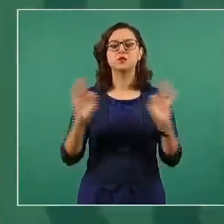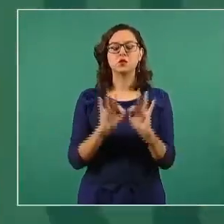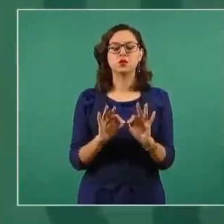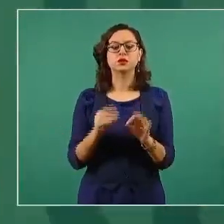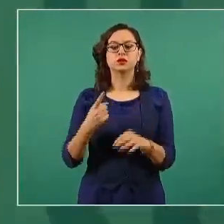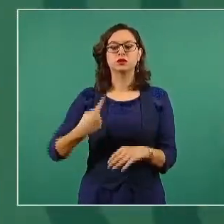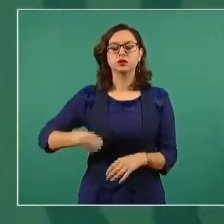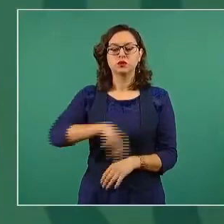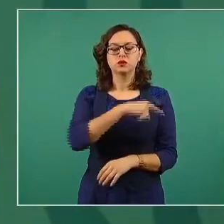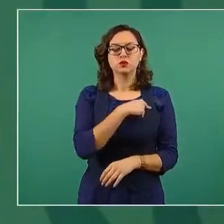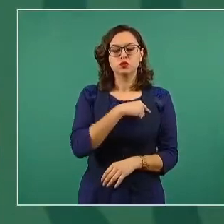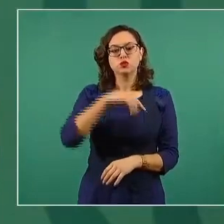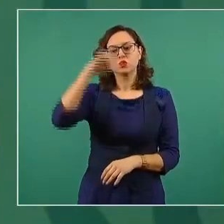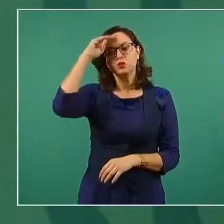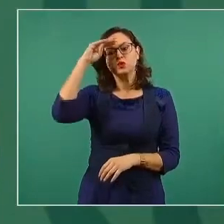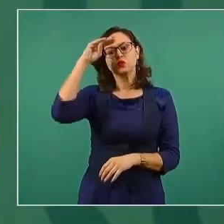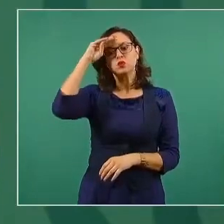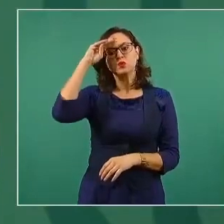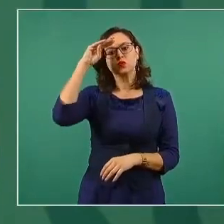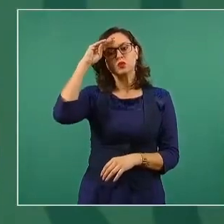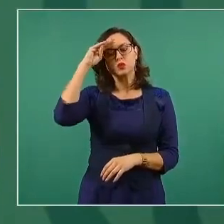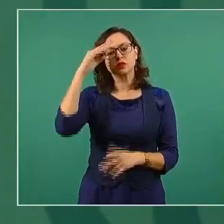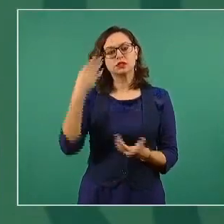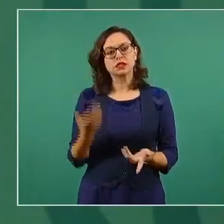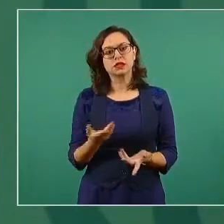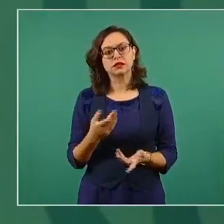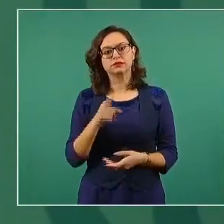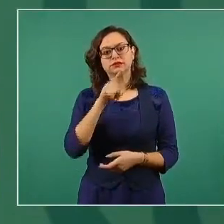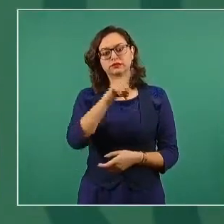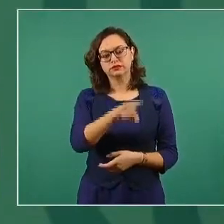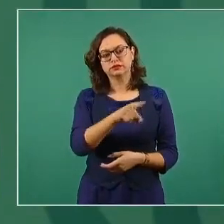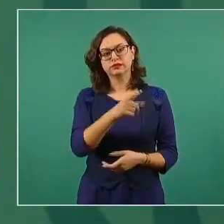tener en los órganos electorales